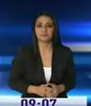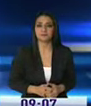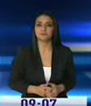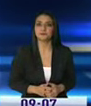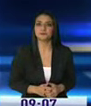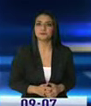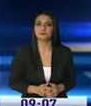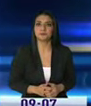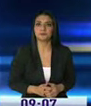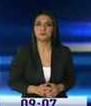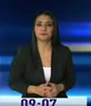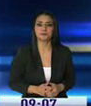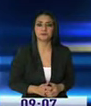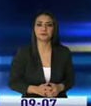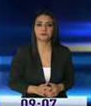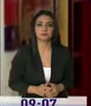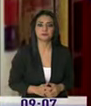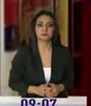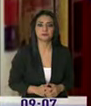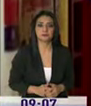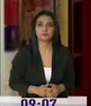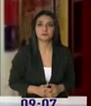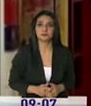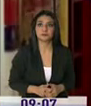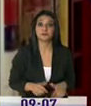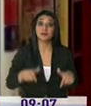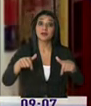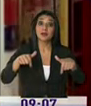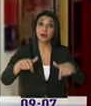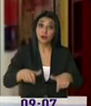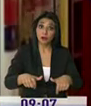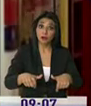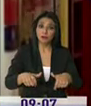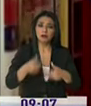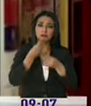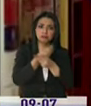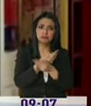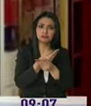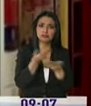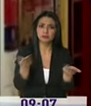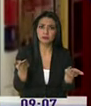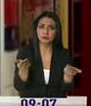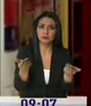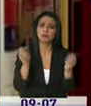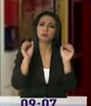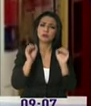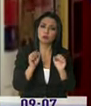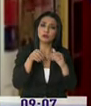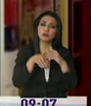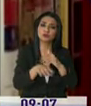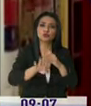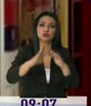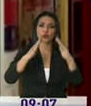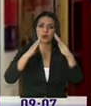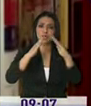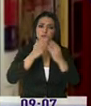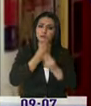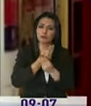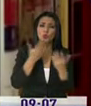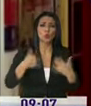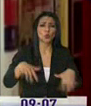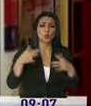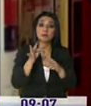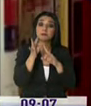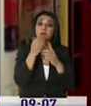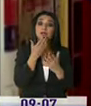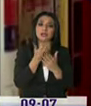Diferencias en Alianza País. Este es un espacio por medio del cual puedo entrar a sus casas. Para mí es un privilegio y les agradezco que me